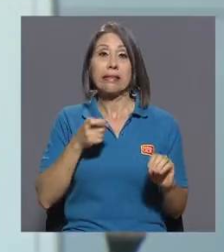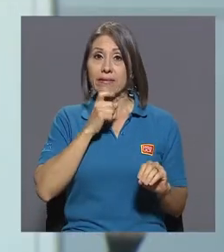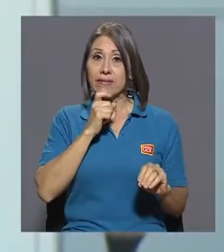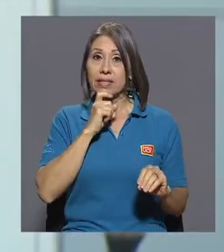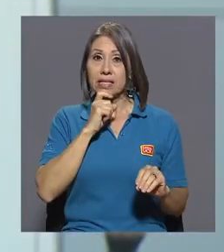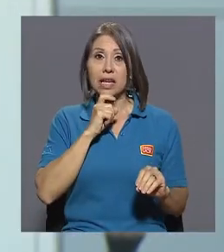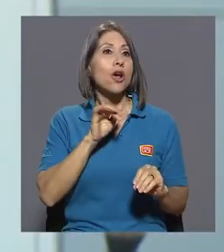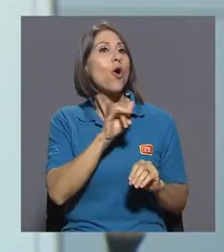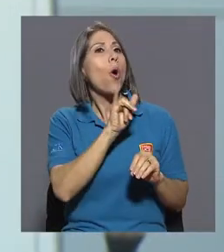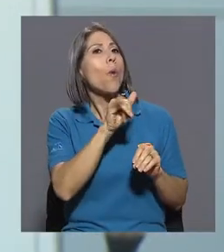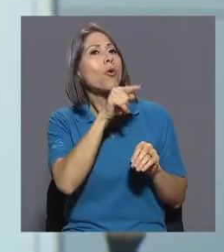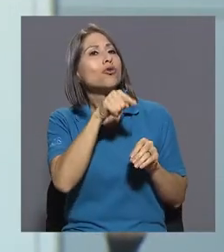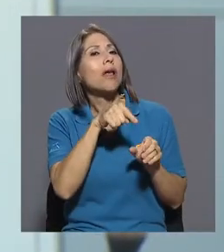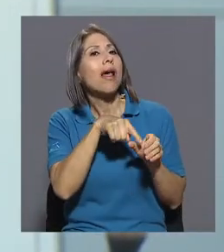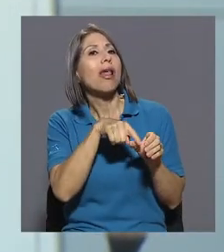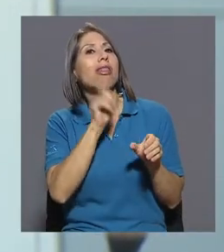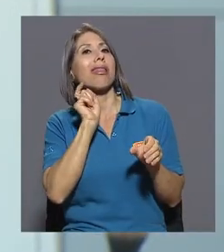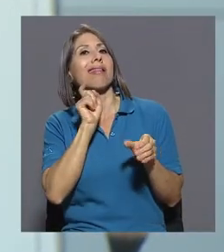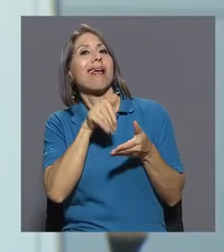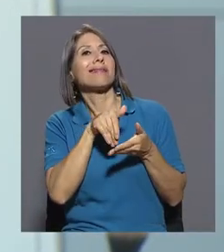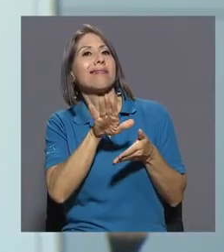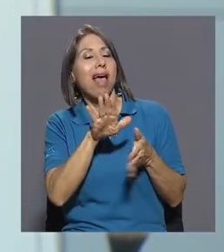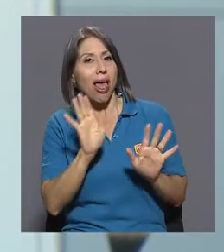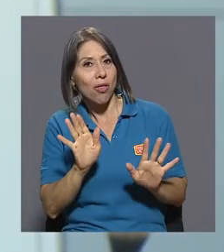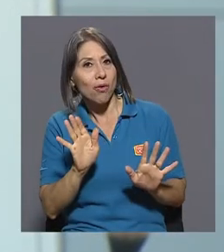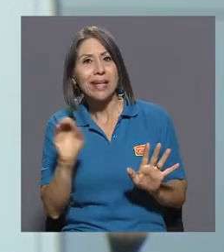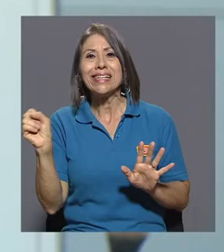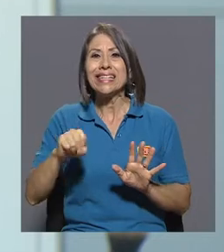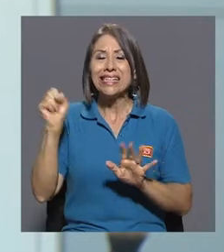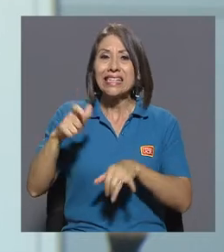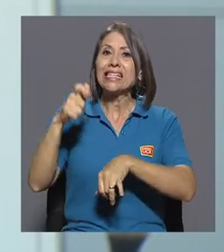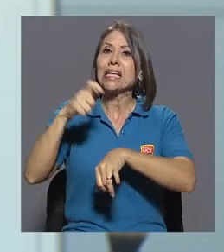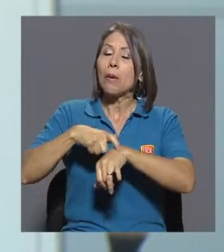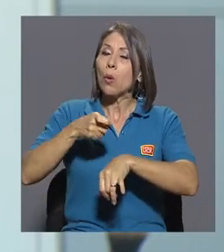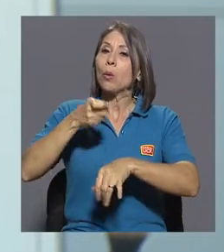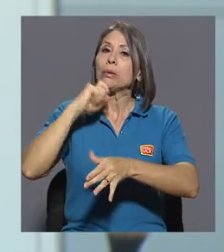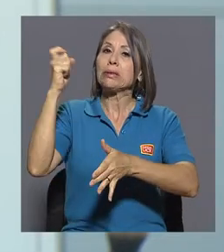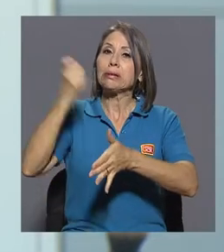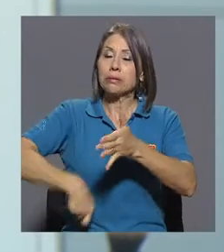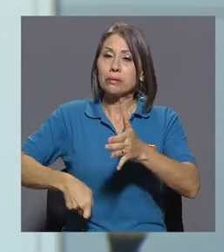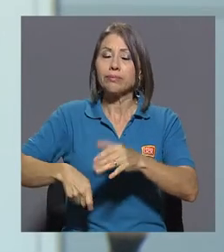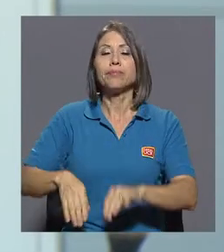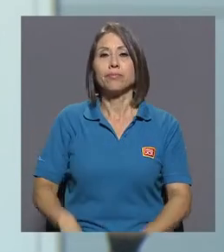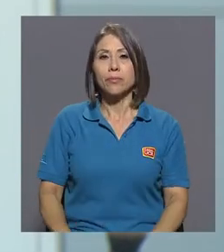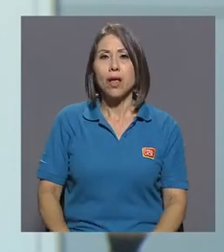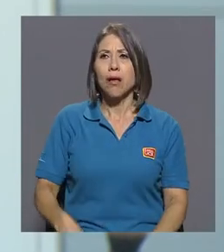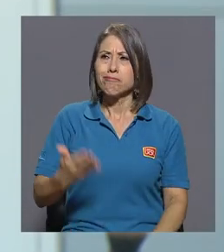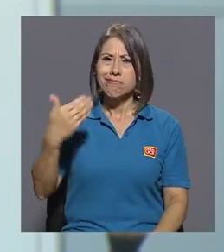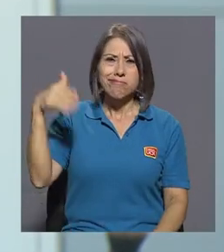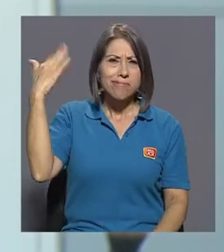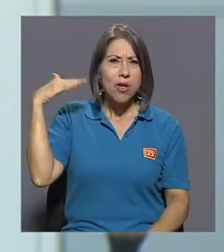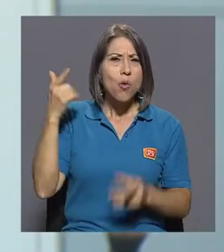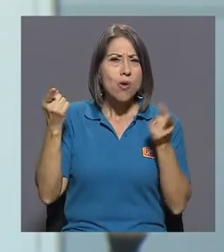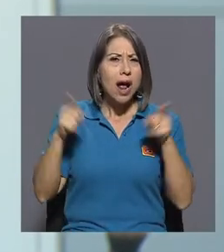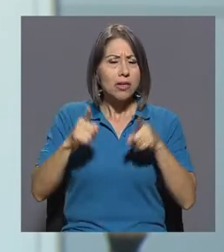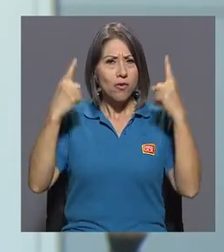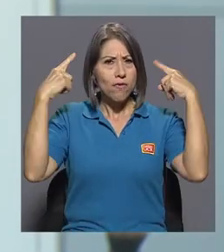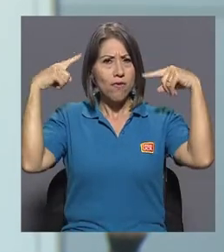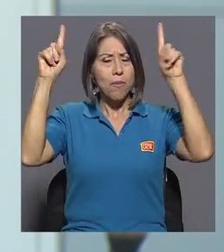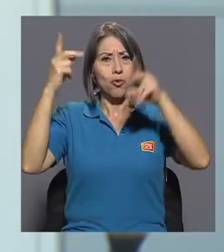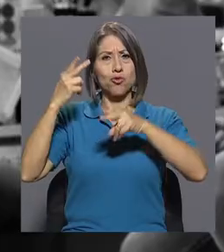exiliado. Sí, era un tiempo muy rudo. Me recuerdo que hubo un caso muy famoso, Rodney